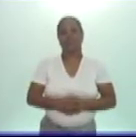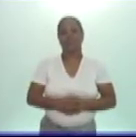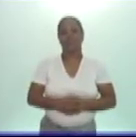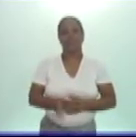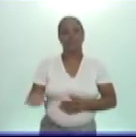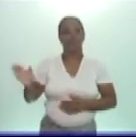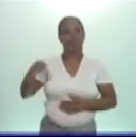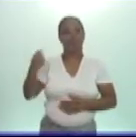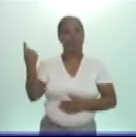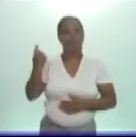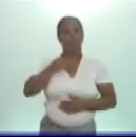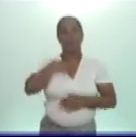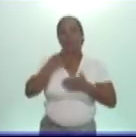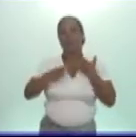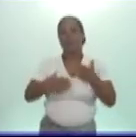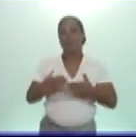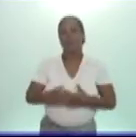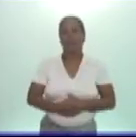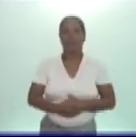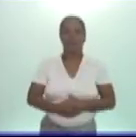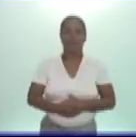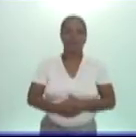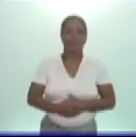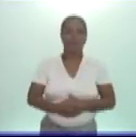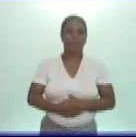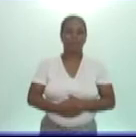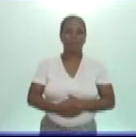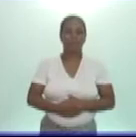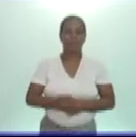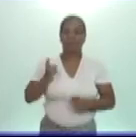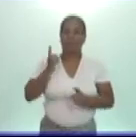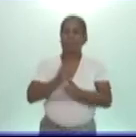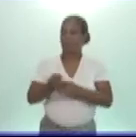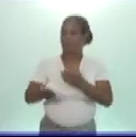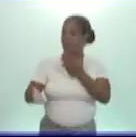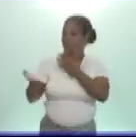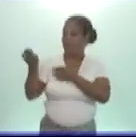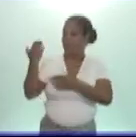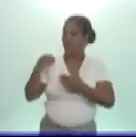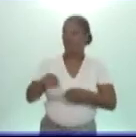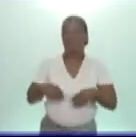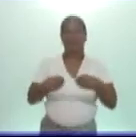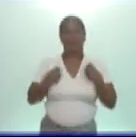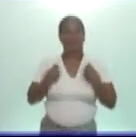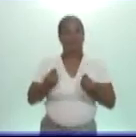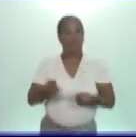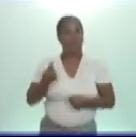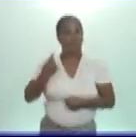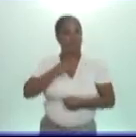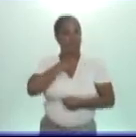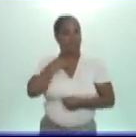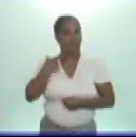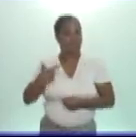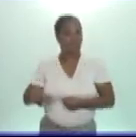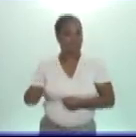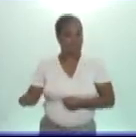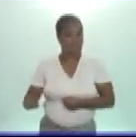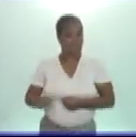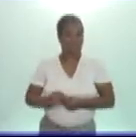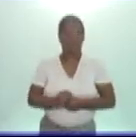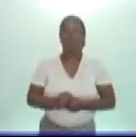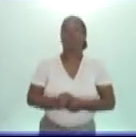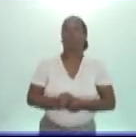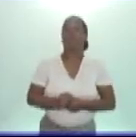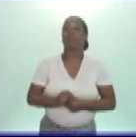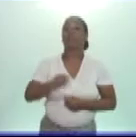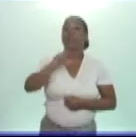pasar al primer problema. A ver, en el encuentro anterior yo les traje uno que también estaba, el